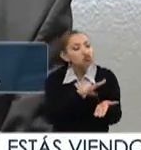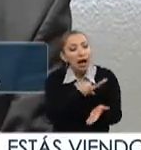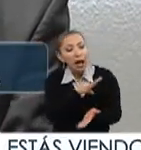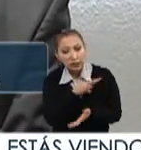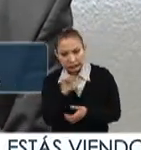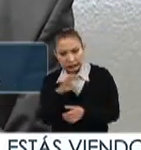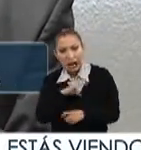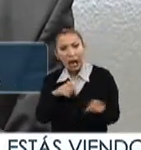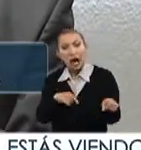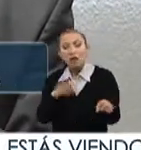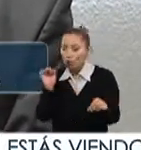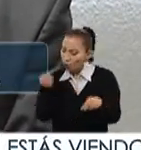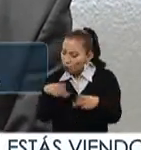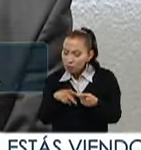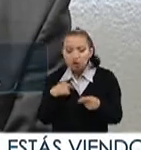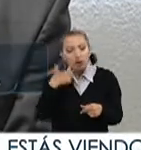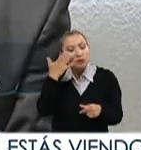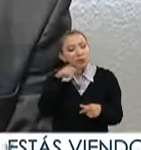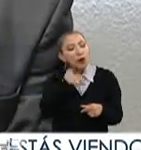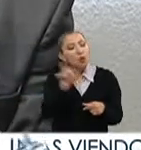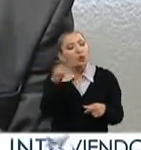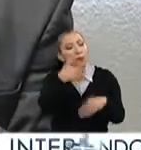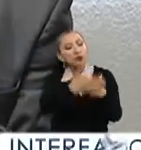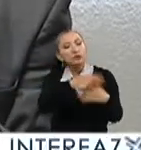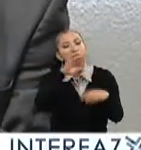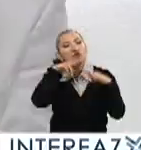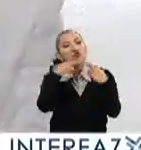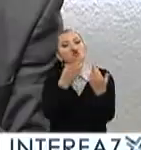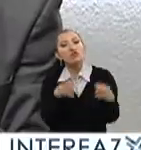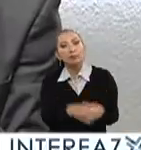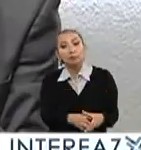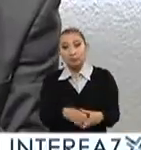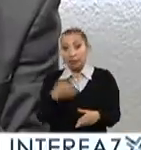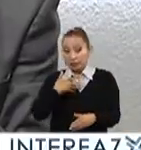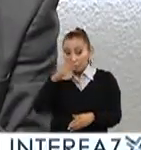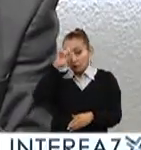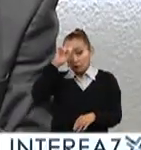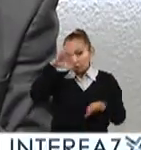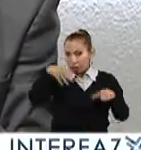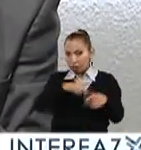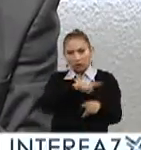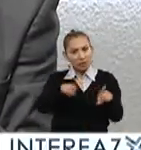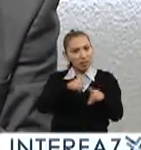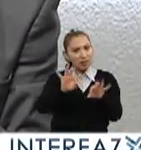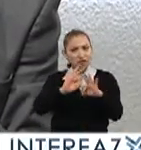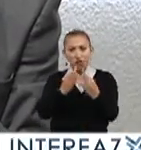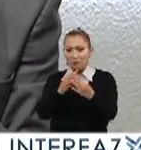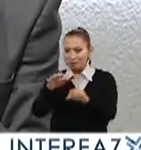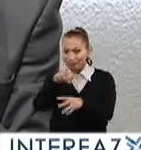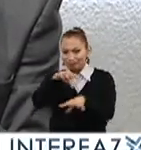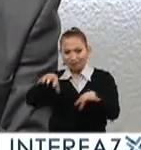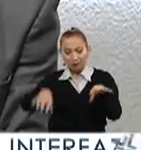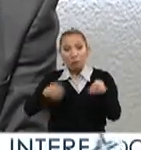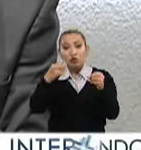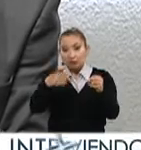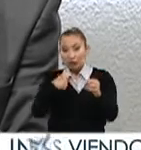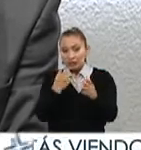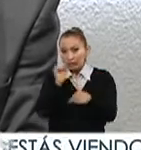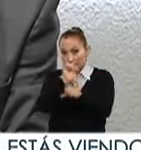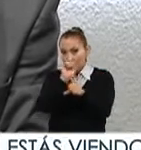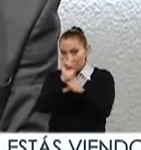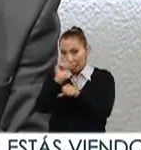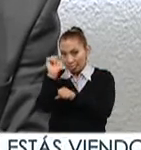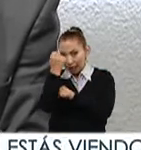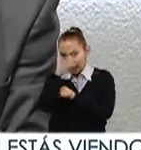sí está. Perfecto, quiero saber cuándo es su próxima reunión. Tenemos consejos de todos tipos. Muchas de las